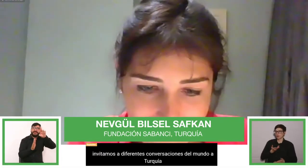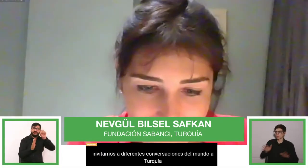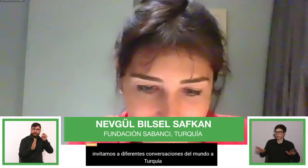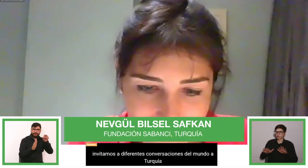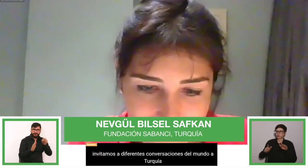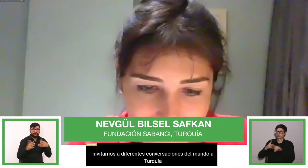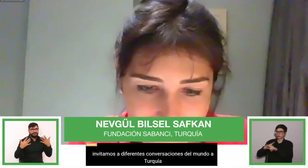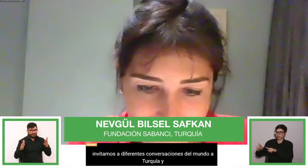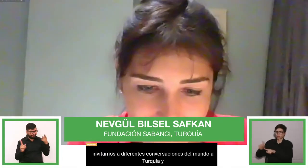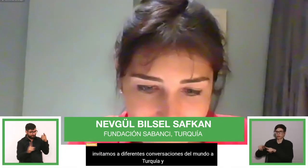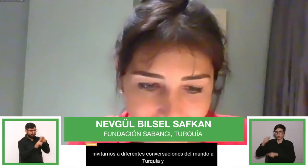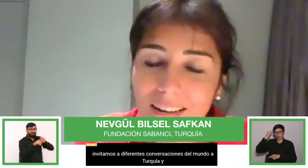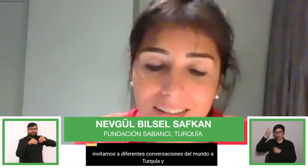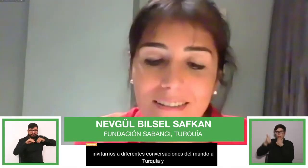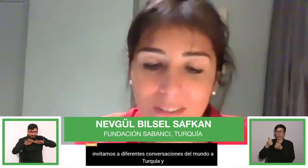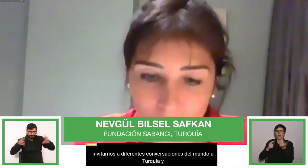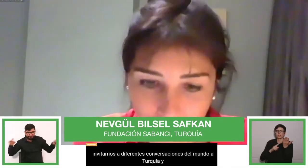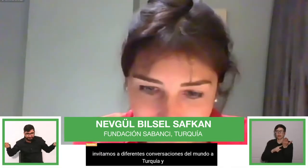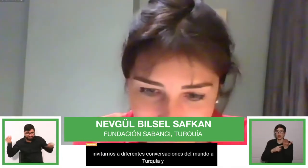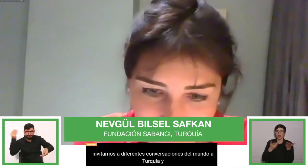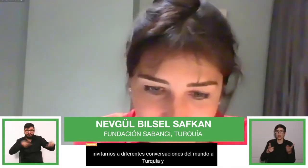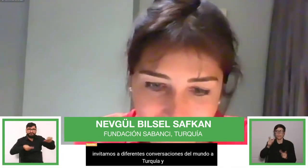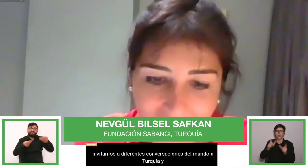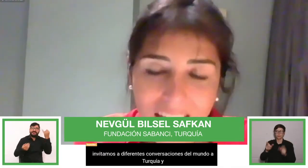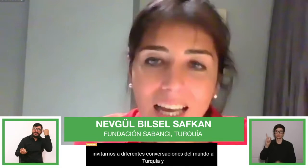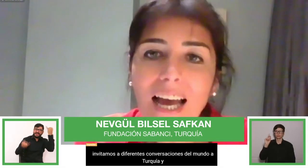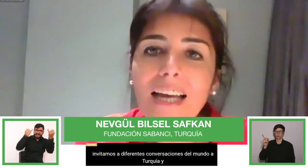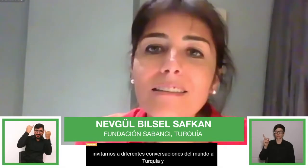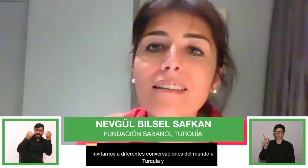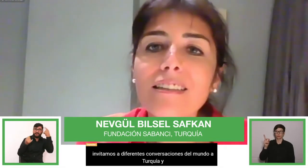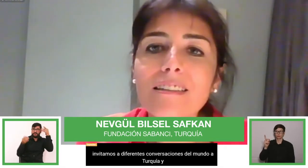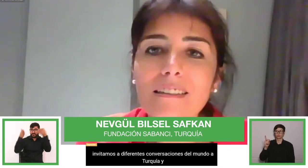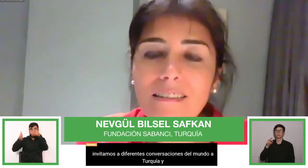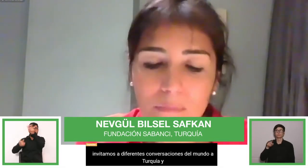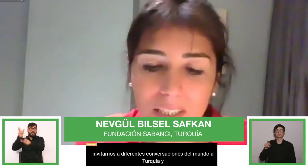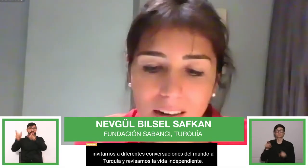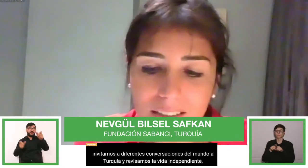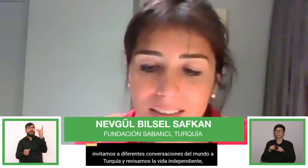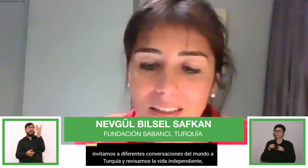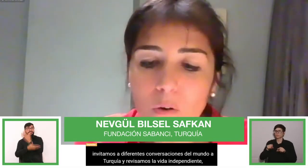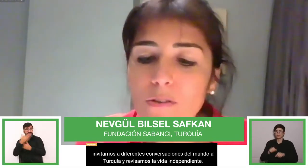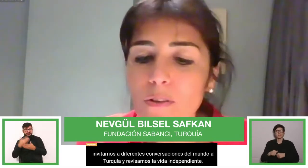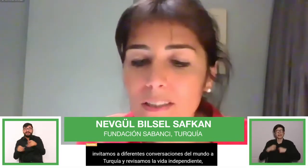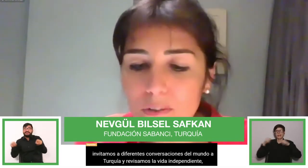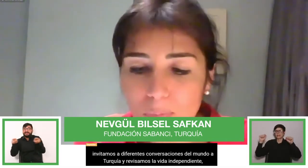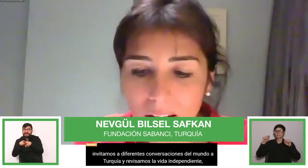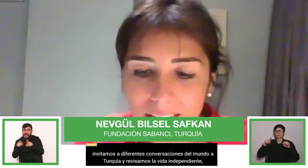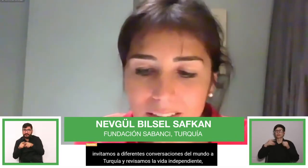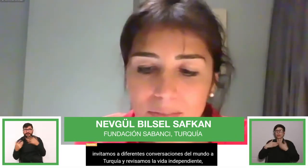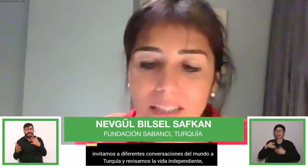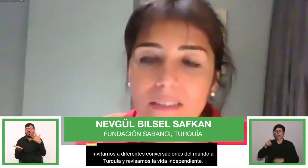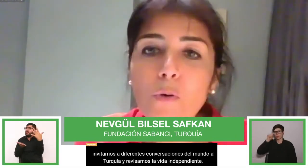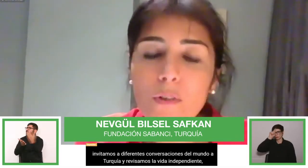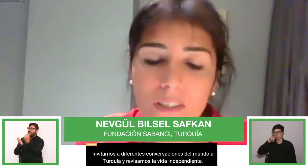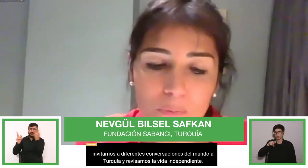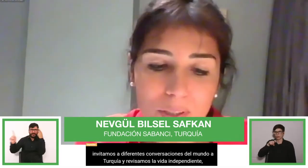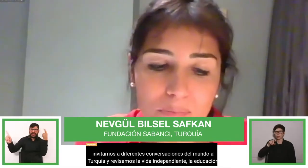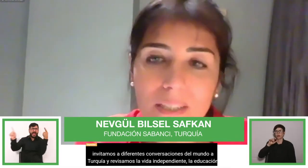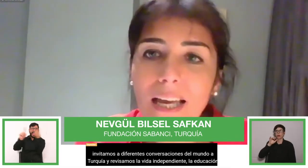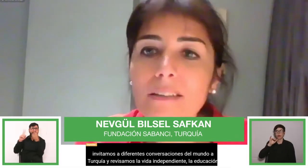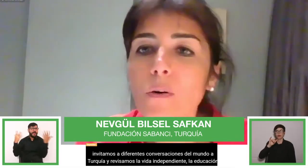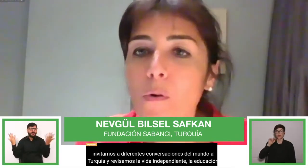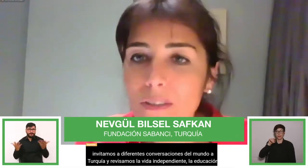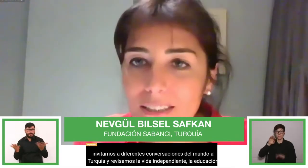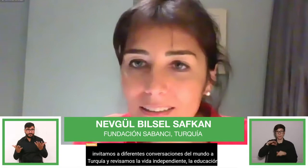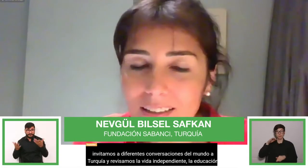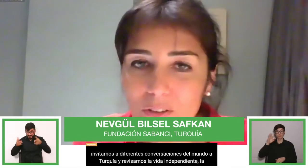especiales para las personas con discapacidad. Entonces también era un éxito en Turquía, y estos seminarios también inspiraban